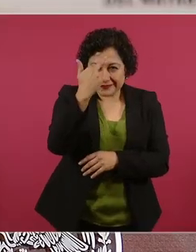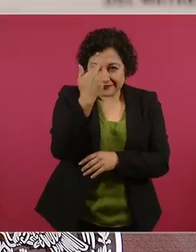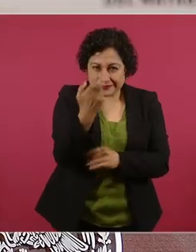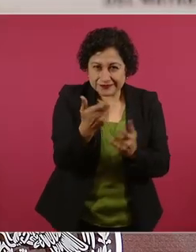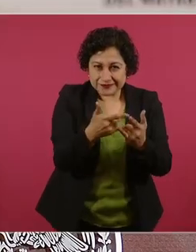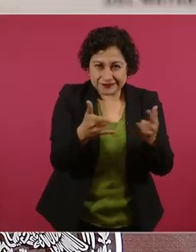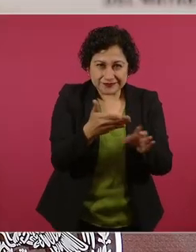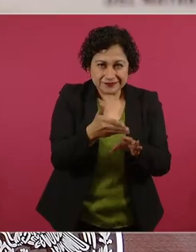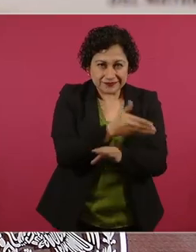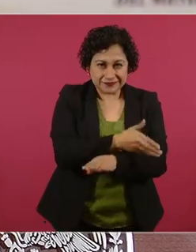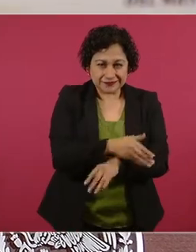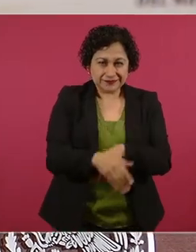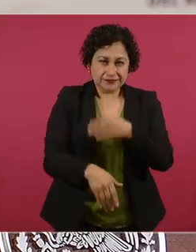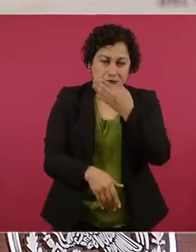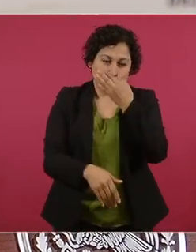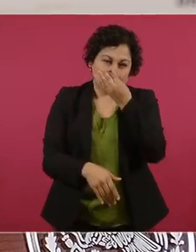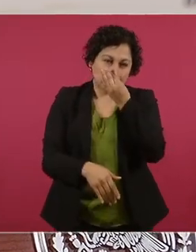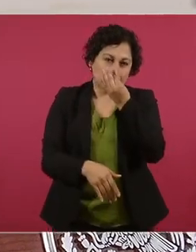Bueno,